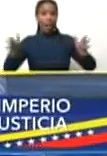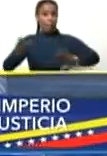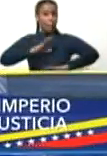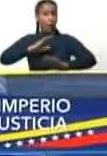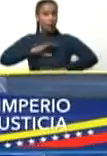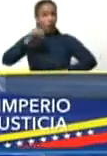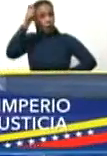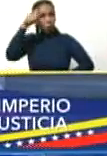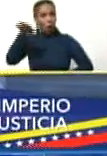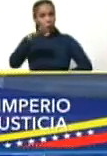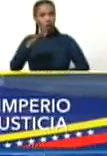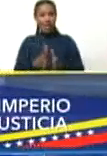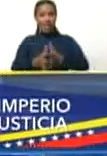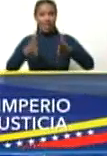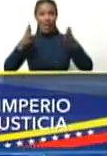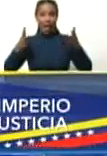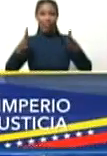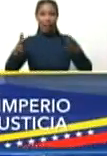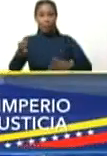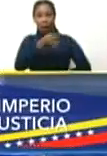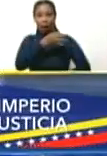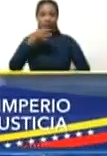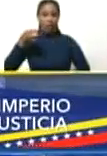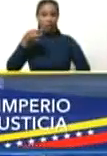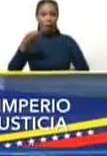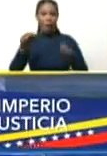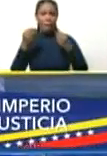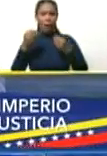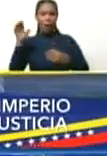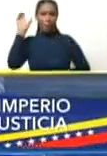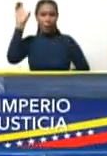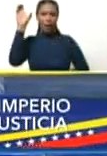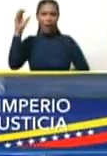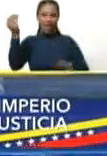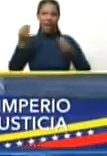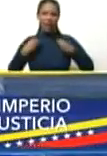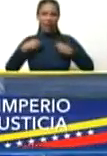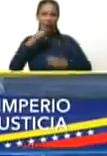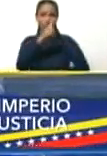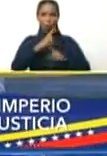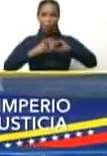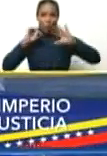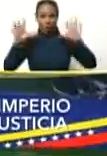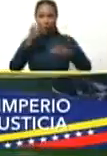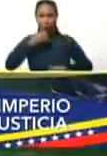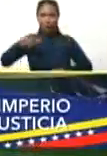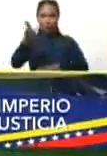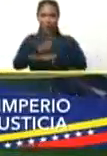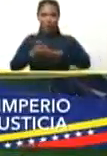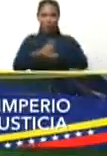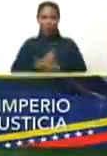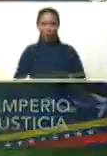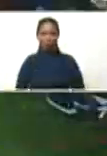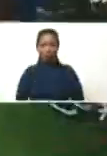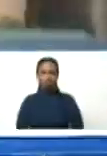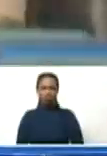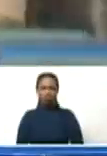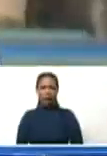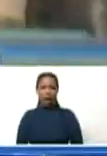para el pueblo y grandes éxitos para la patria. ¡Que viva el 1x10 del buen gobierno! ¡Que viva